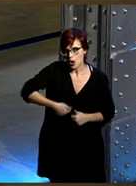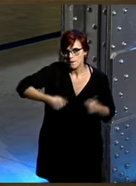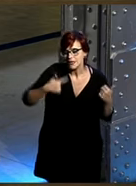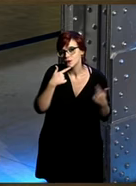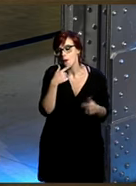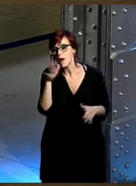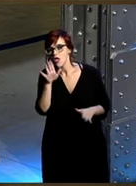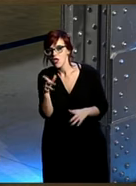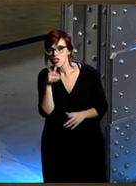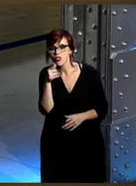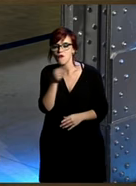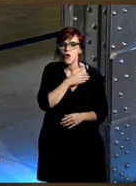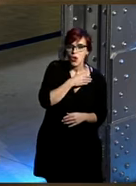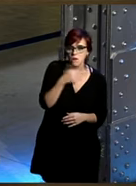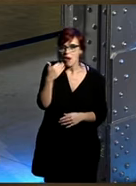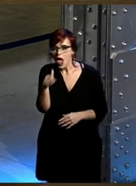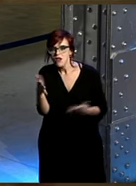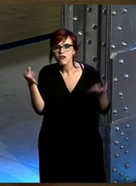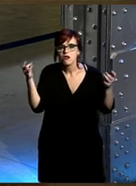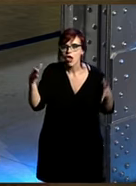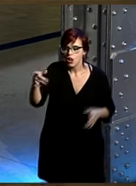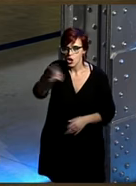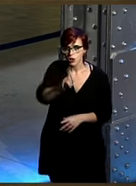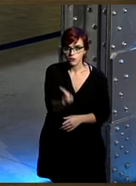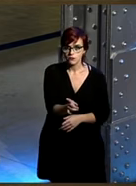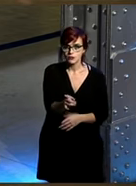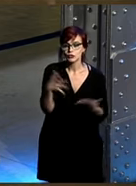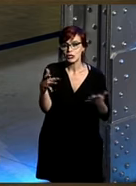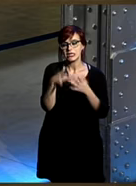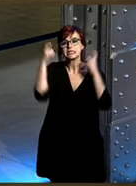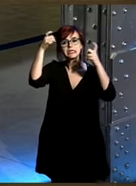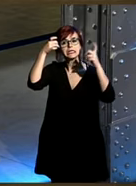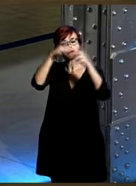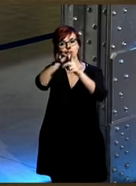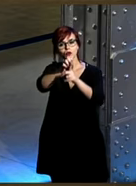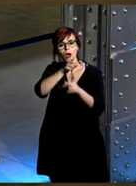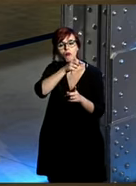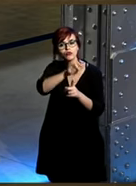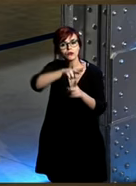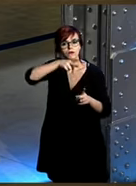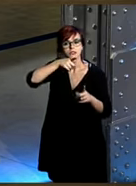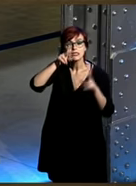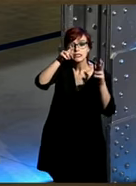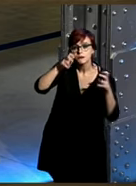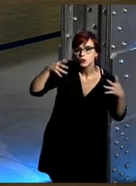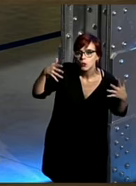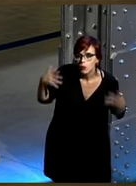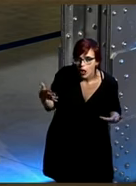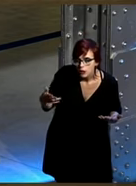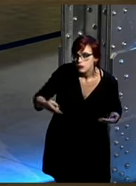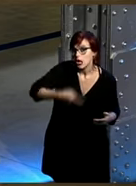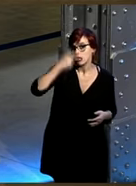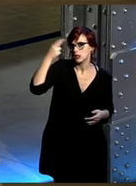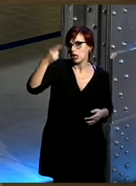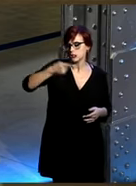historia de buenos y de malos. Es decir, ¿desde qué manera abordamos este tipo de cuestiones? Me parece interesantísimo